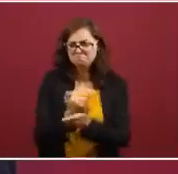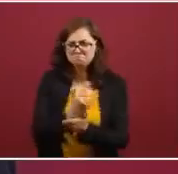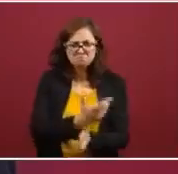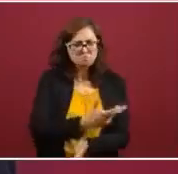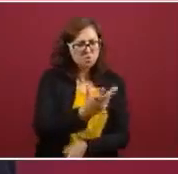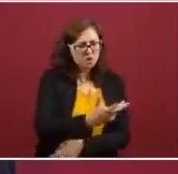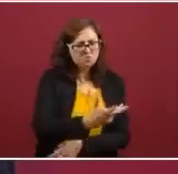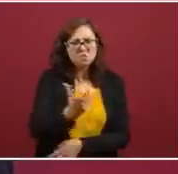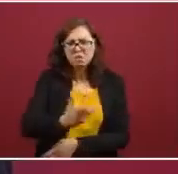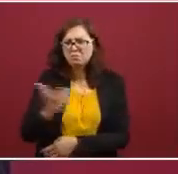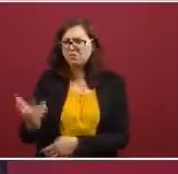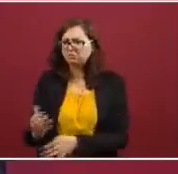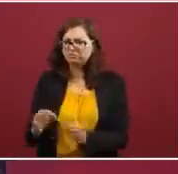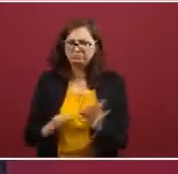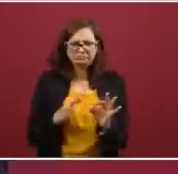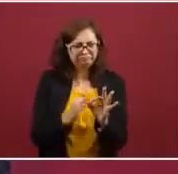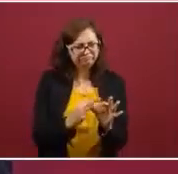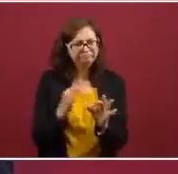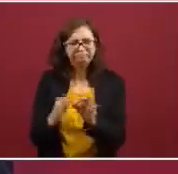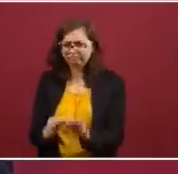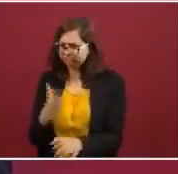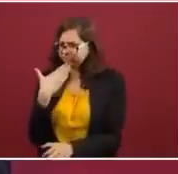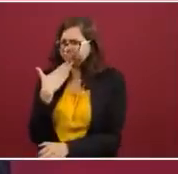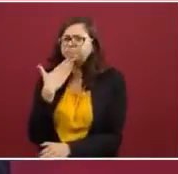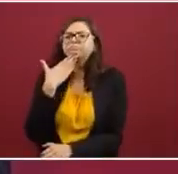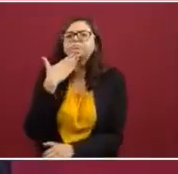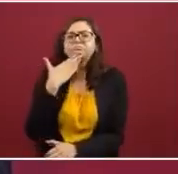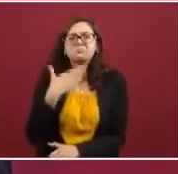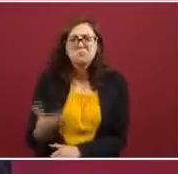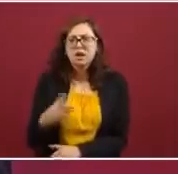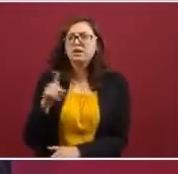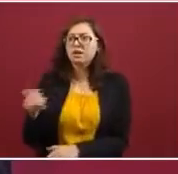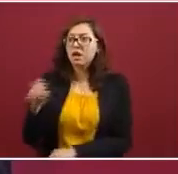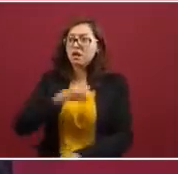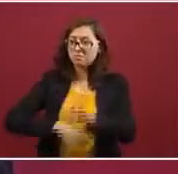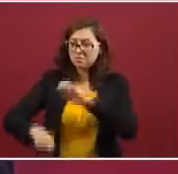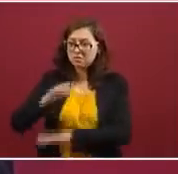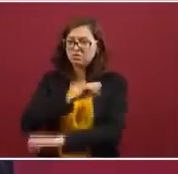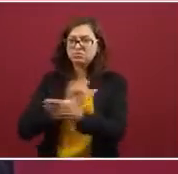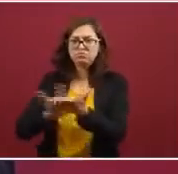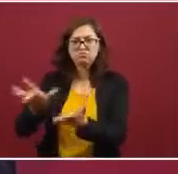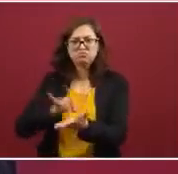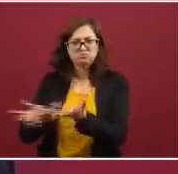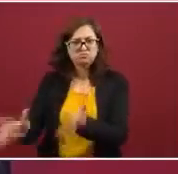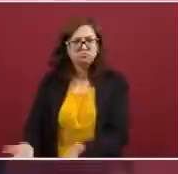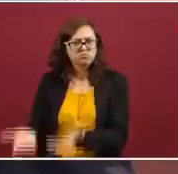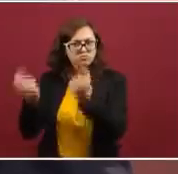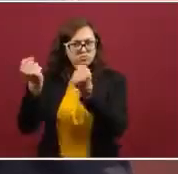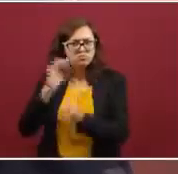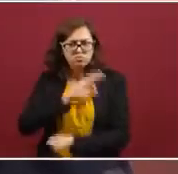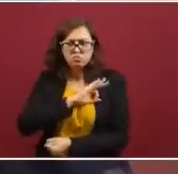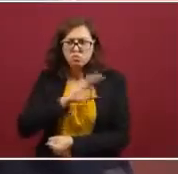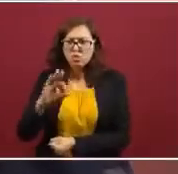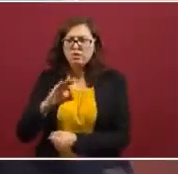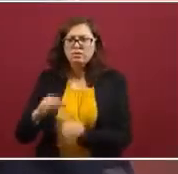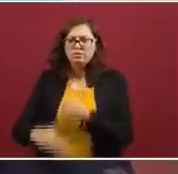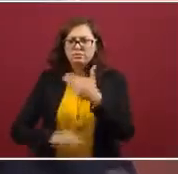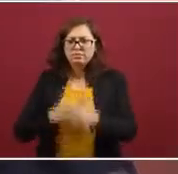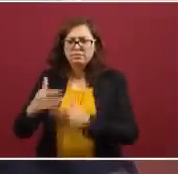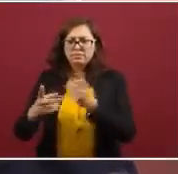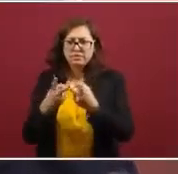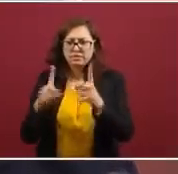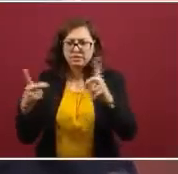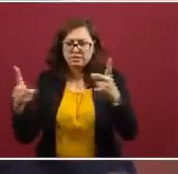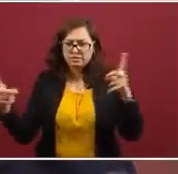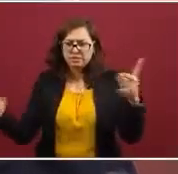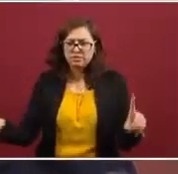acciones muy conducentes hacia el fortalecimiento de la empresa y su desarrollo y